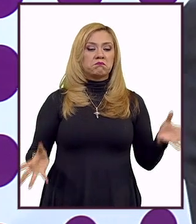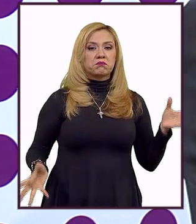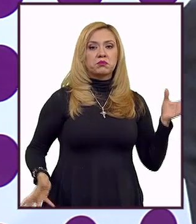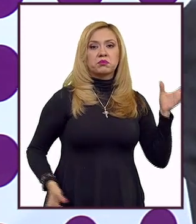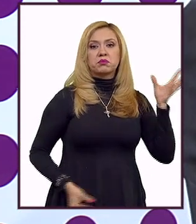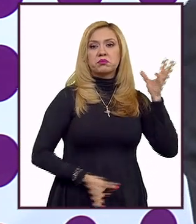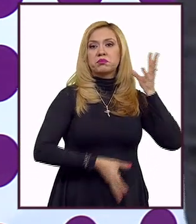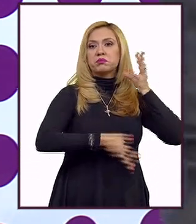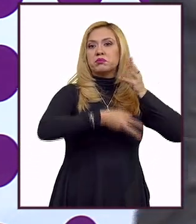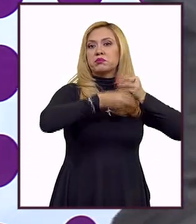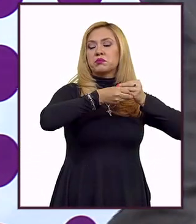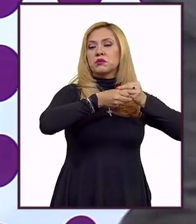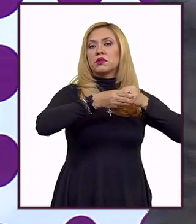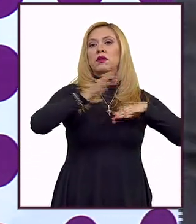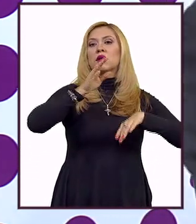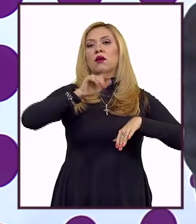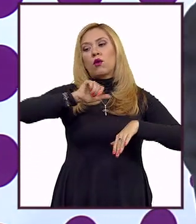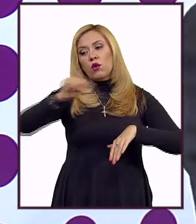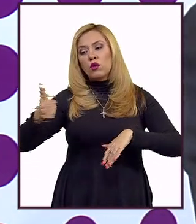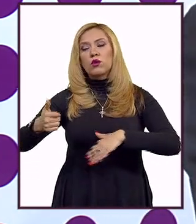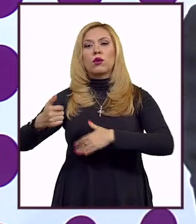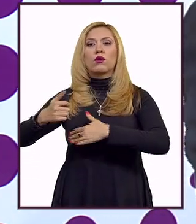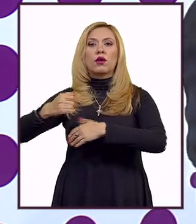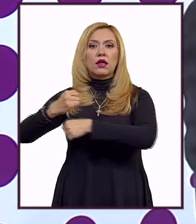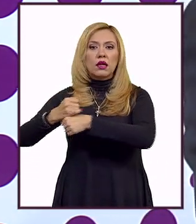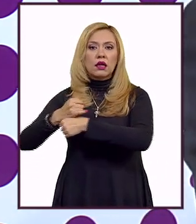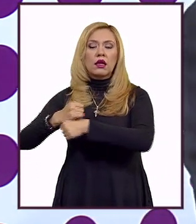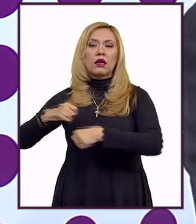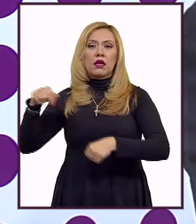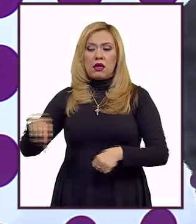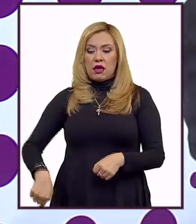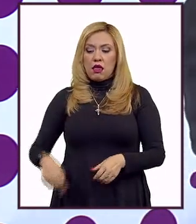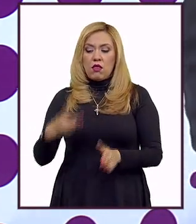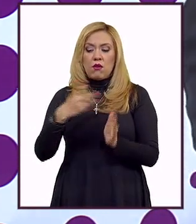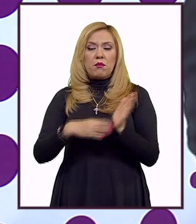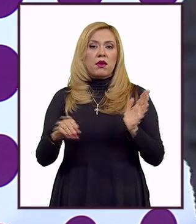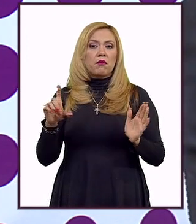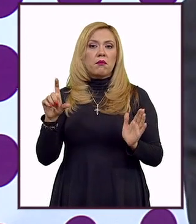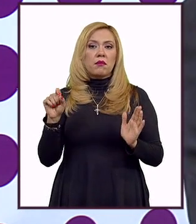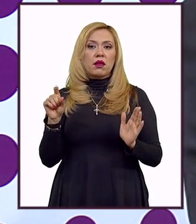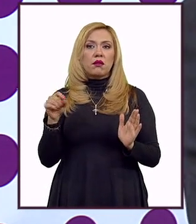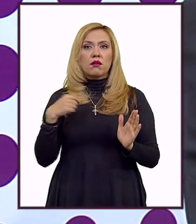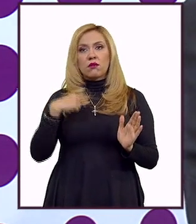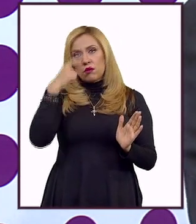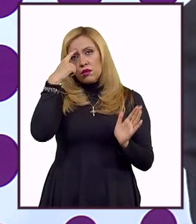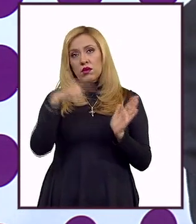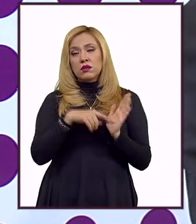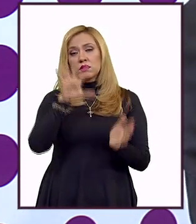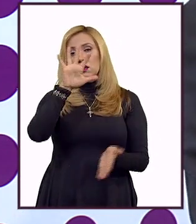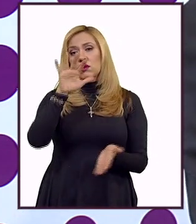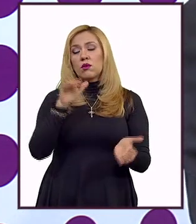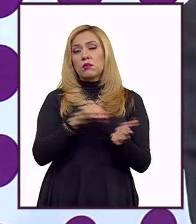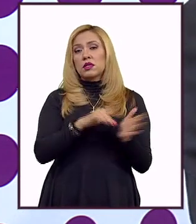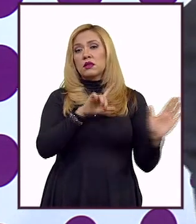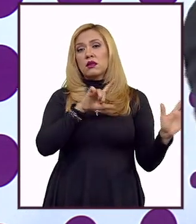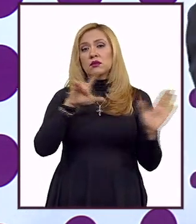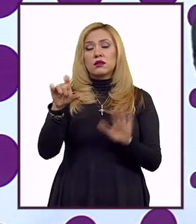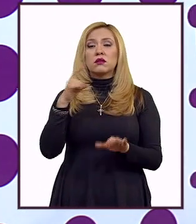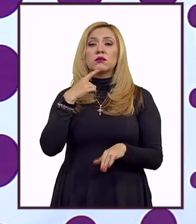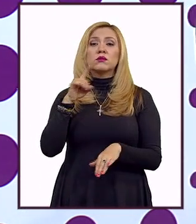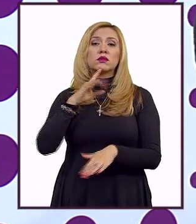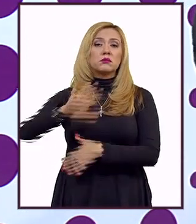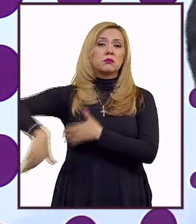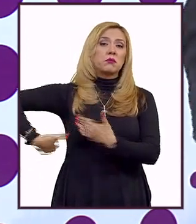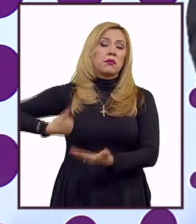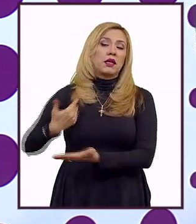acumuladas, más las carpetas que se abrieron este año, nos da un avance. Yo estuve calculando como de 5.700 casos que están